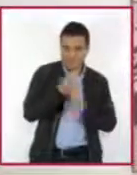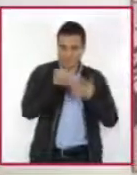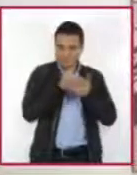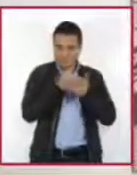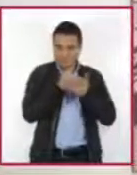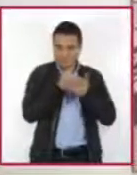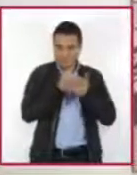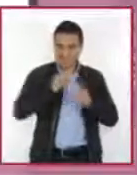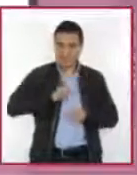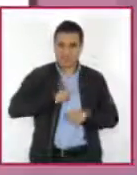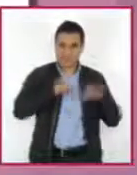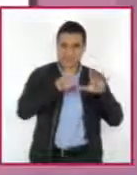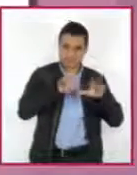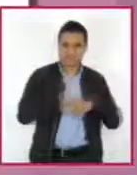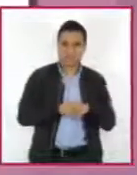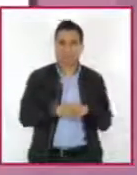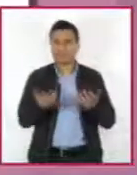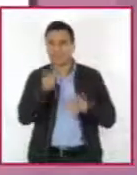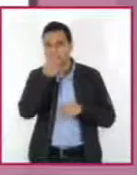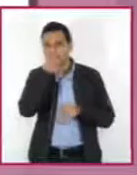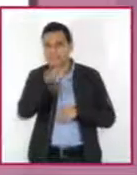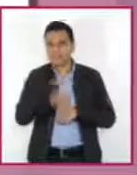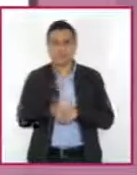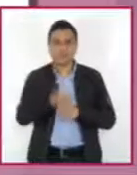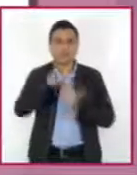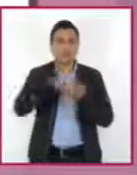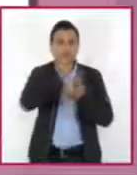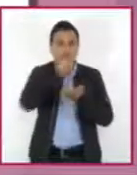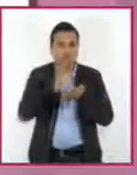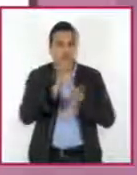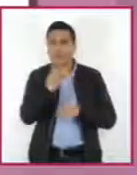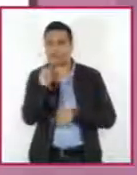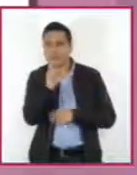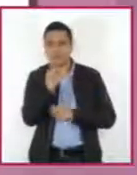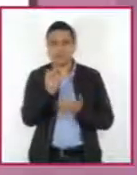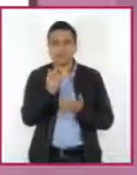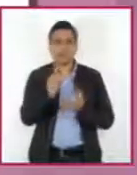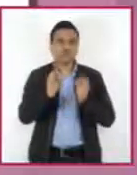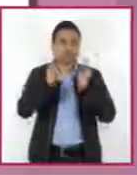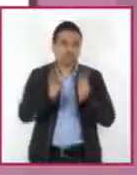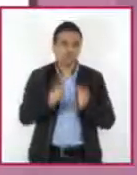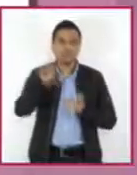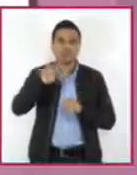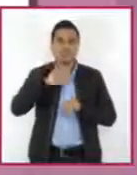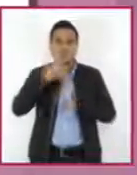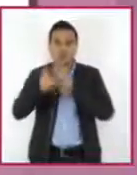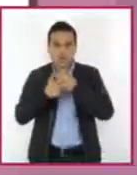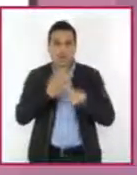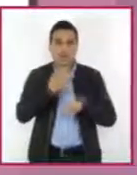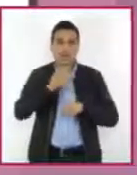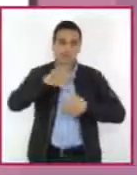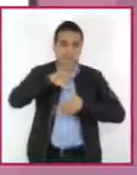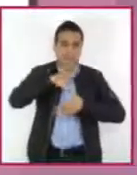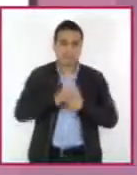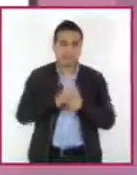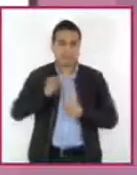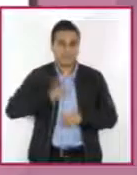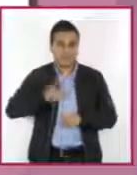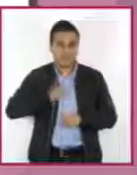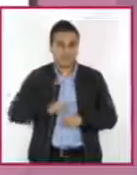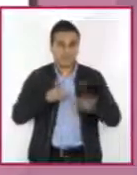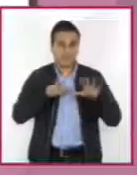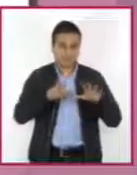XVIII, la ubicación temporal de hechos y procesos históricos en Europa y América durante los siglos XVIII